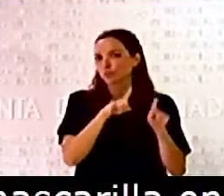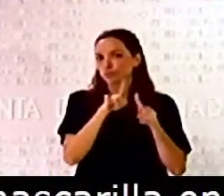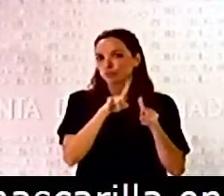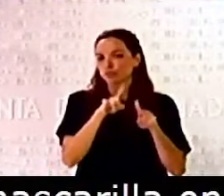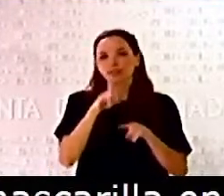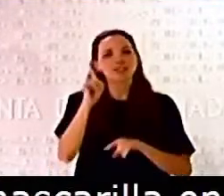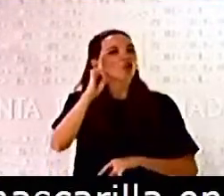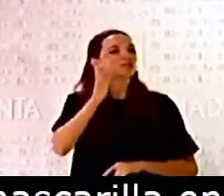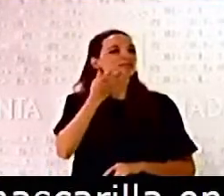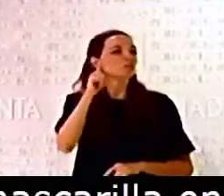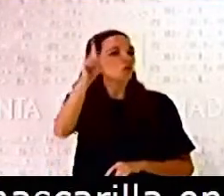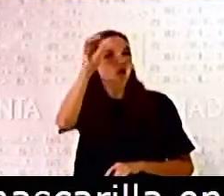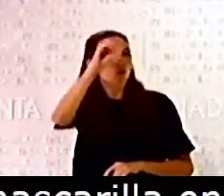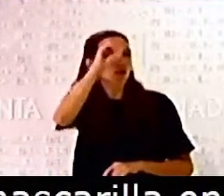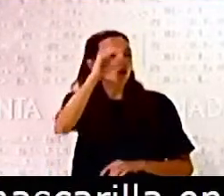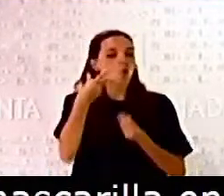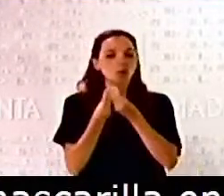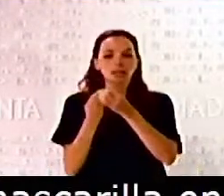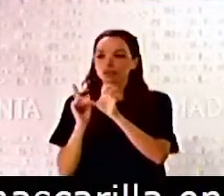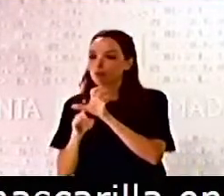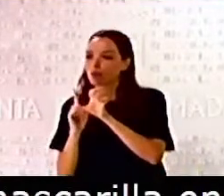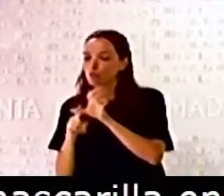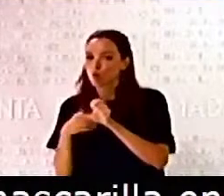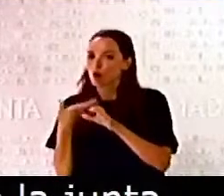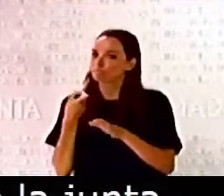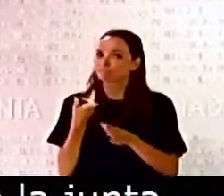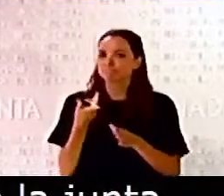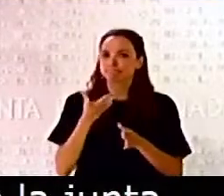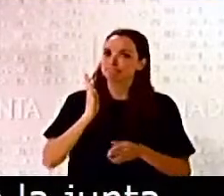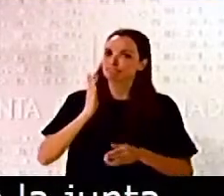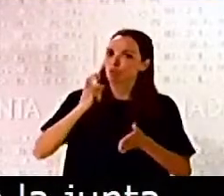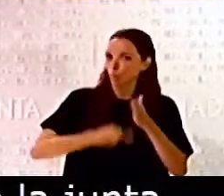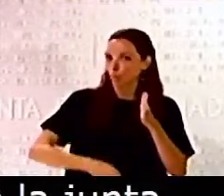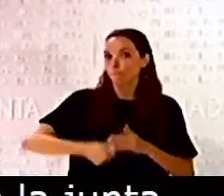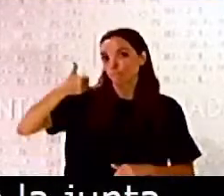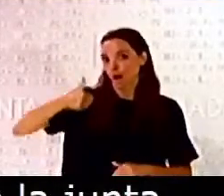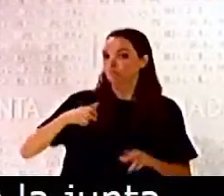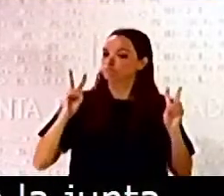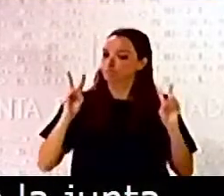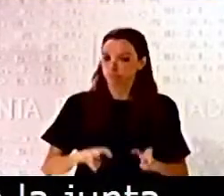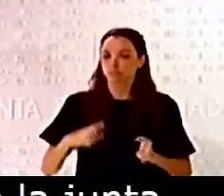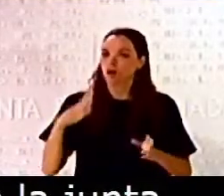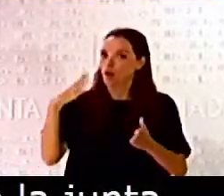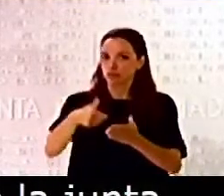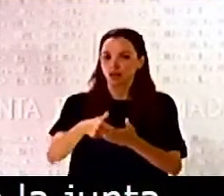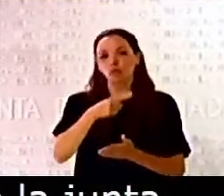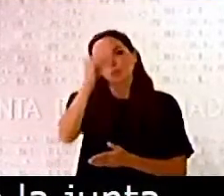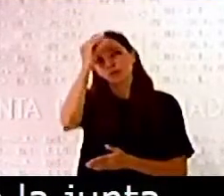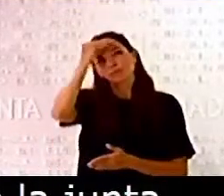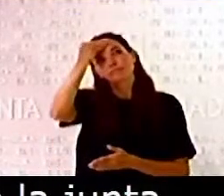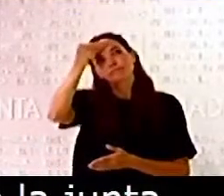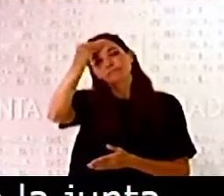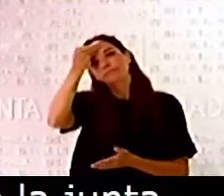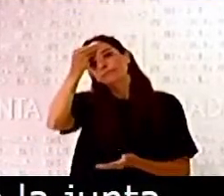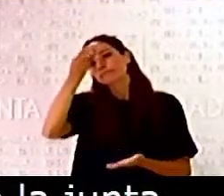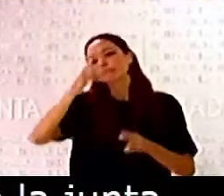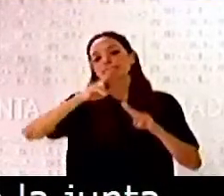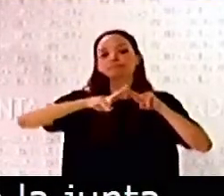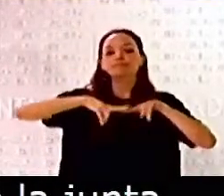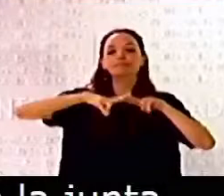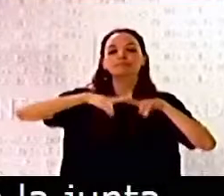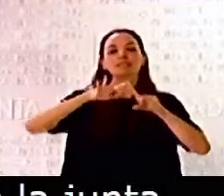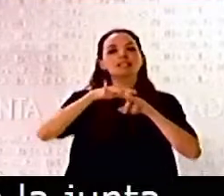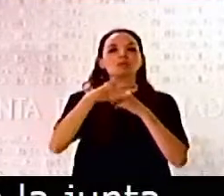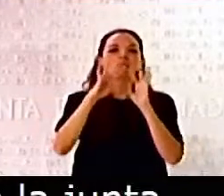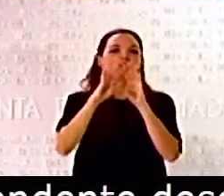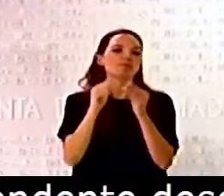que la Junta debería haber actuado de manera más contundente desde el principio y qué valoración hace un poco de la situación que se ha generado